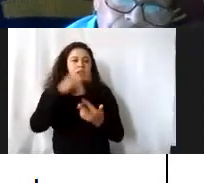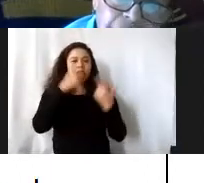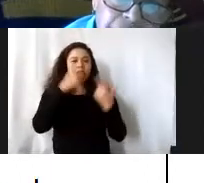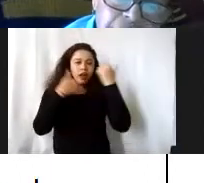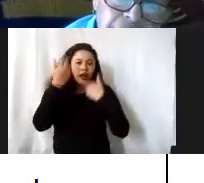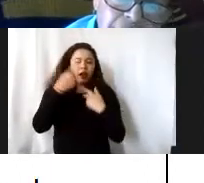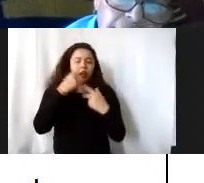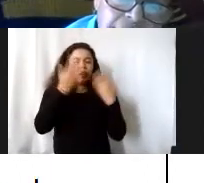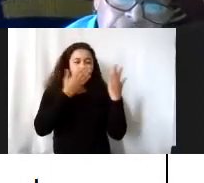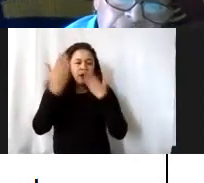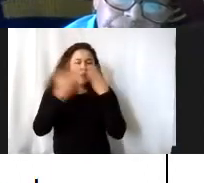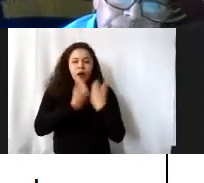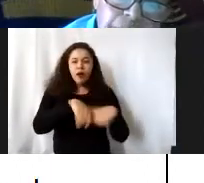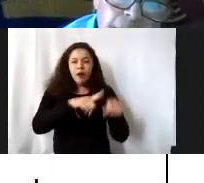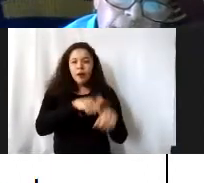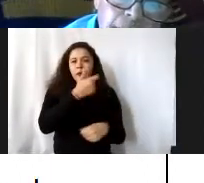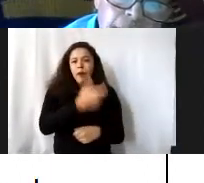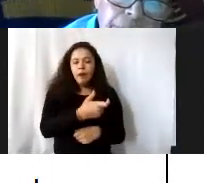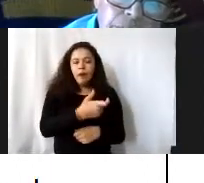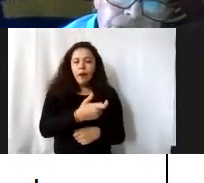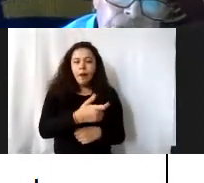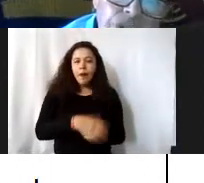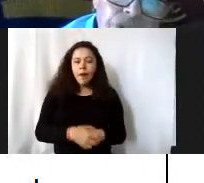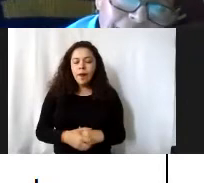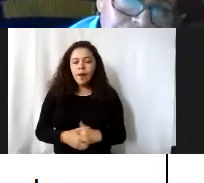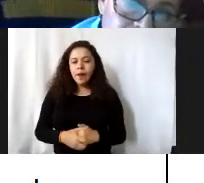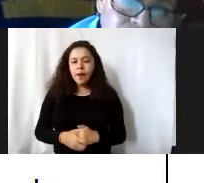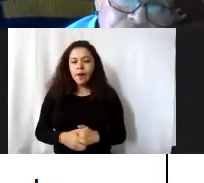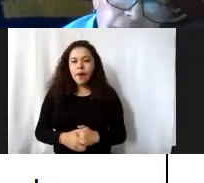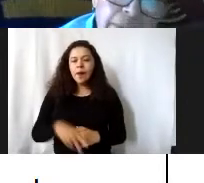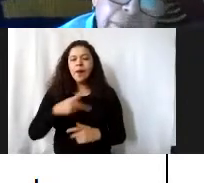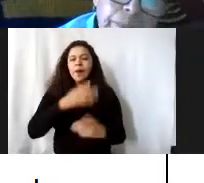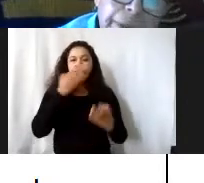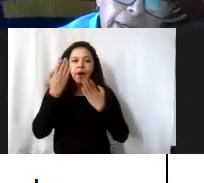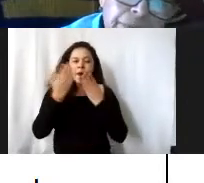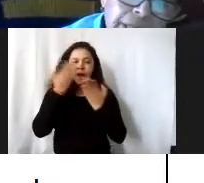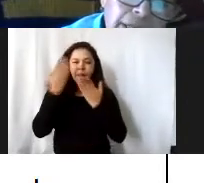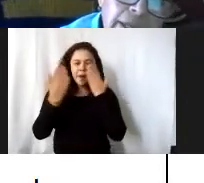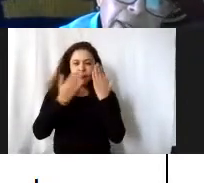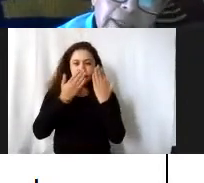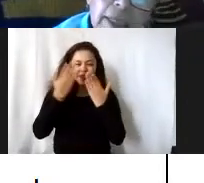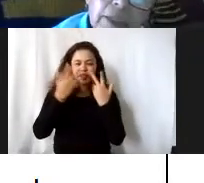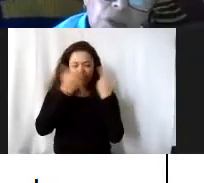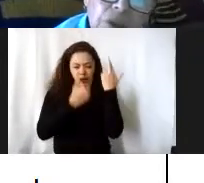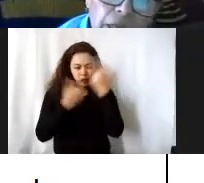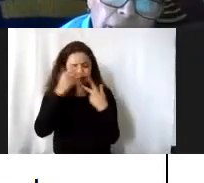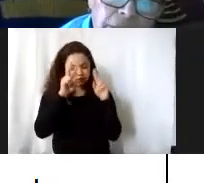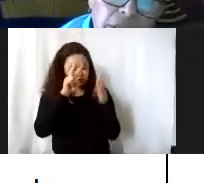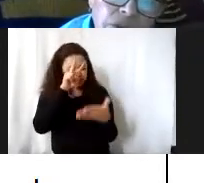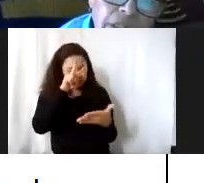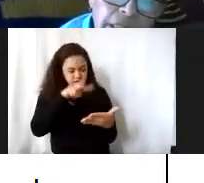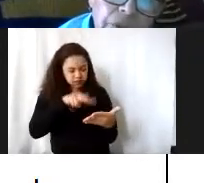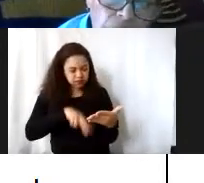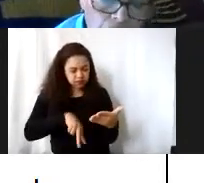¿no? Entrar a esa evaluación o revisión para ver qué tanto